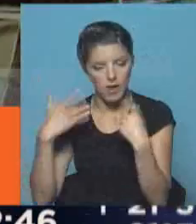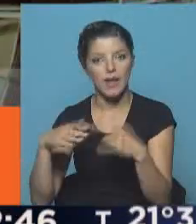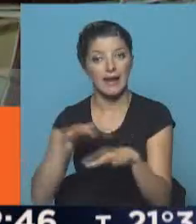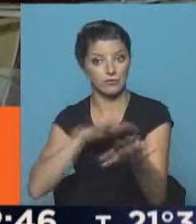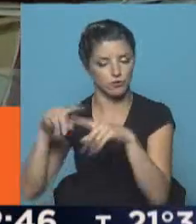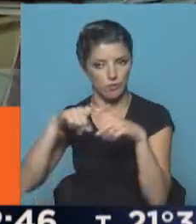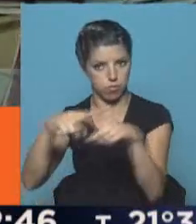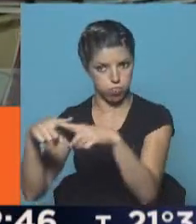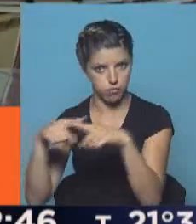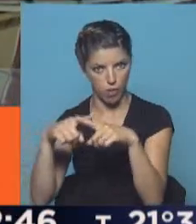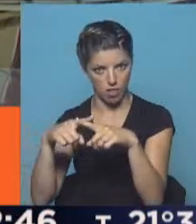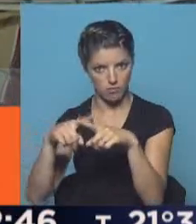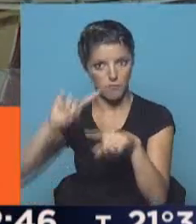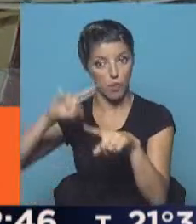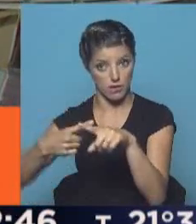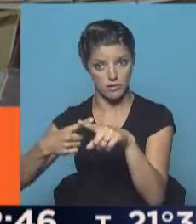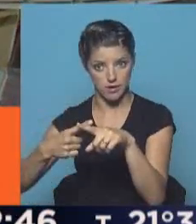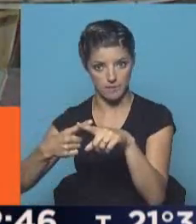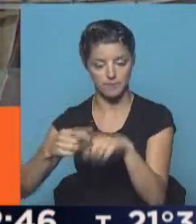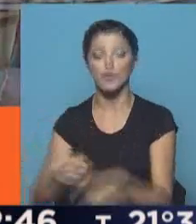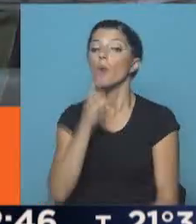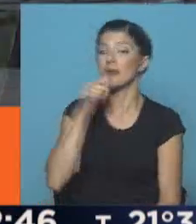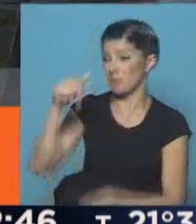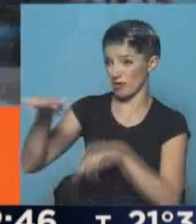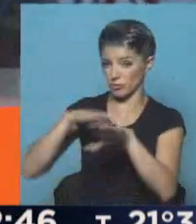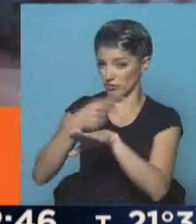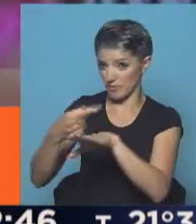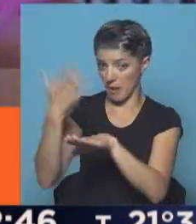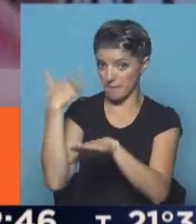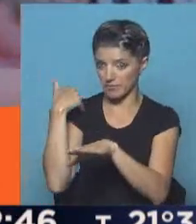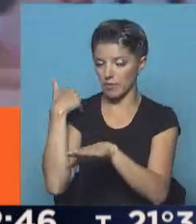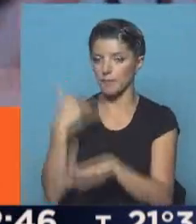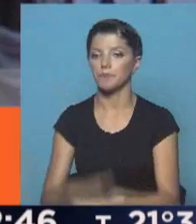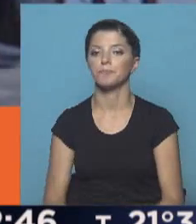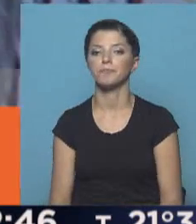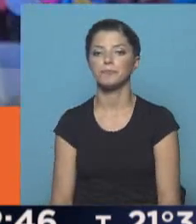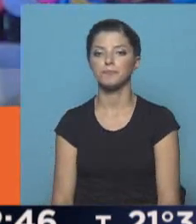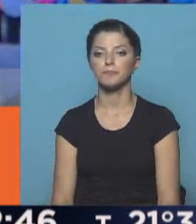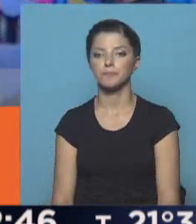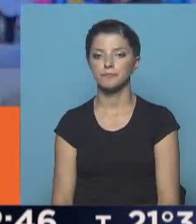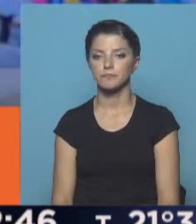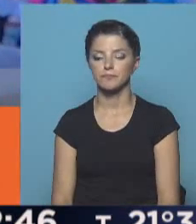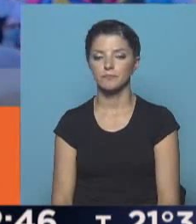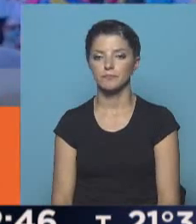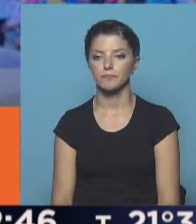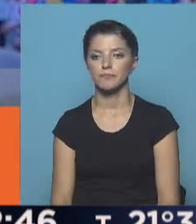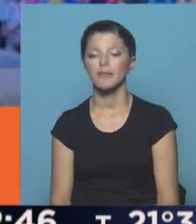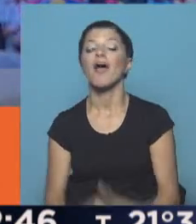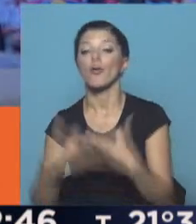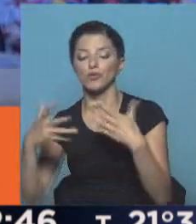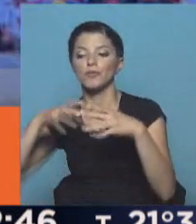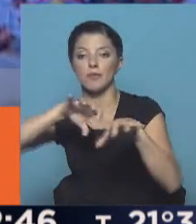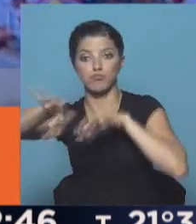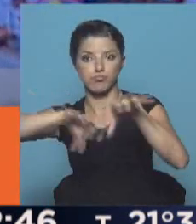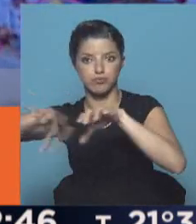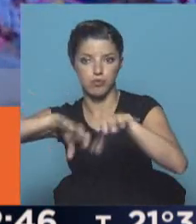ese escalamiento de la polarización política con la situación en esta semana. En suma, se produce una fragmentación, una fractura